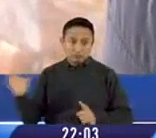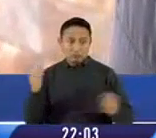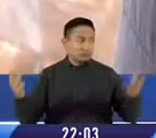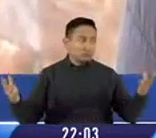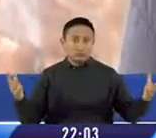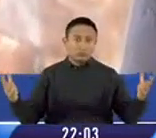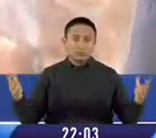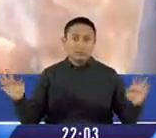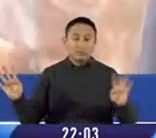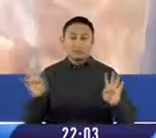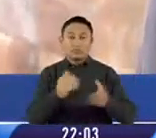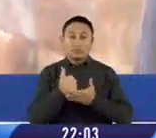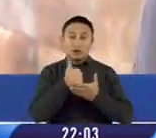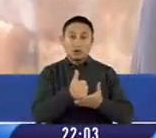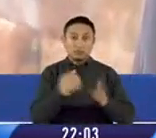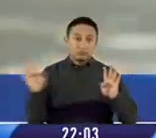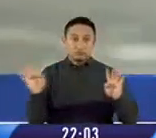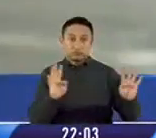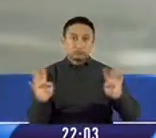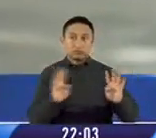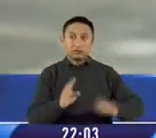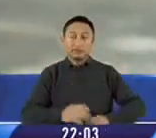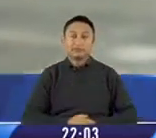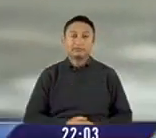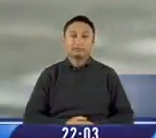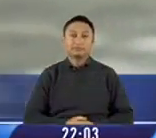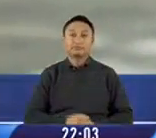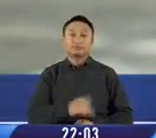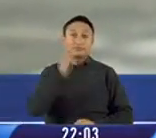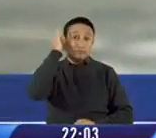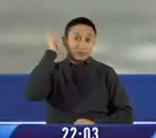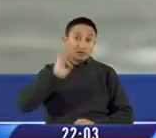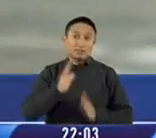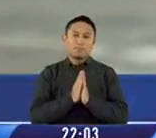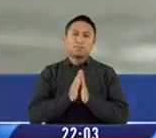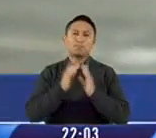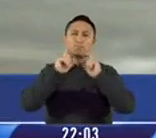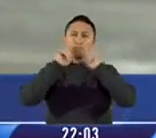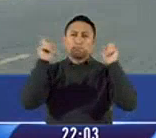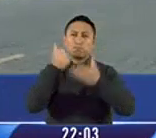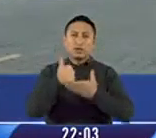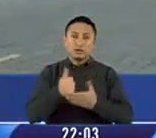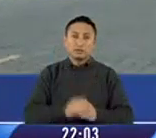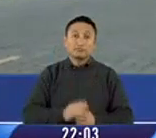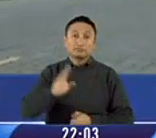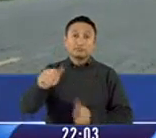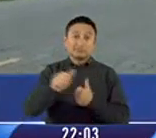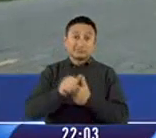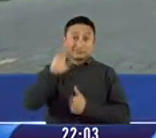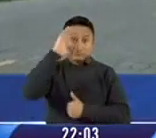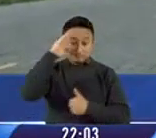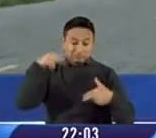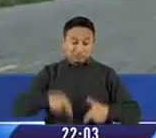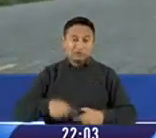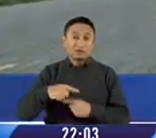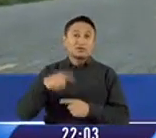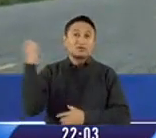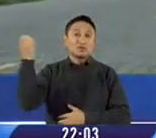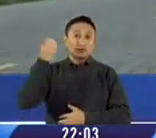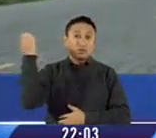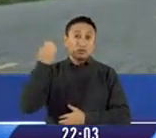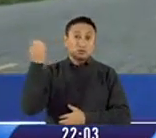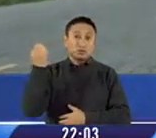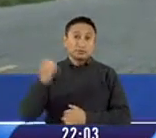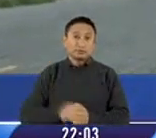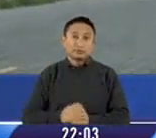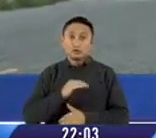salimos en apuro. La chica gritó pidiendo auxilio. El guardia de un conjunto habitacional activó la alarma y como ya